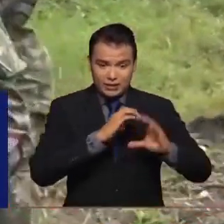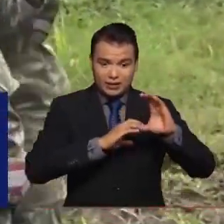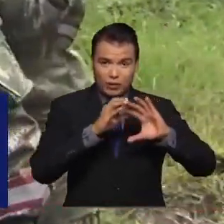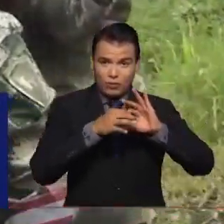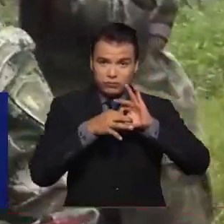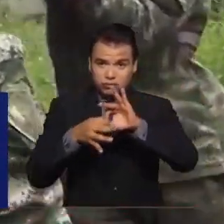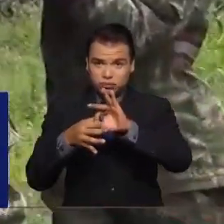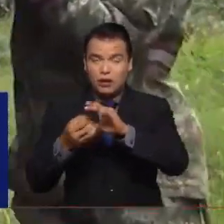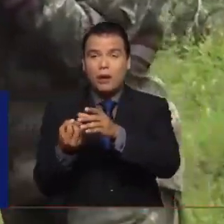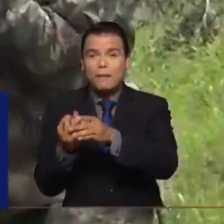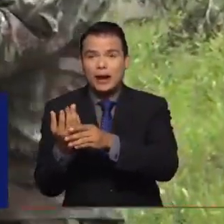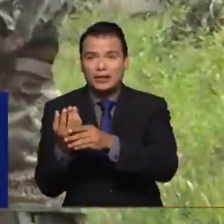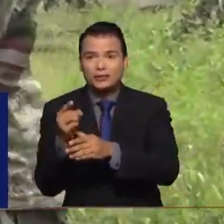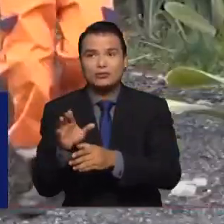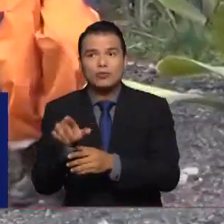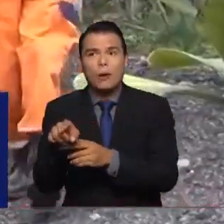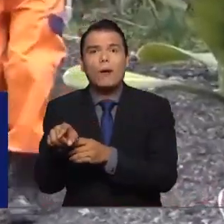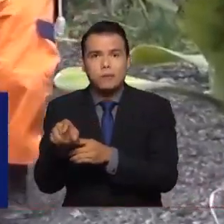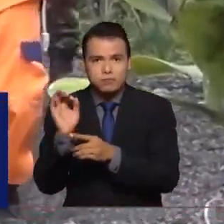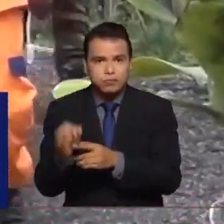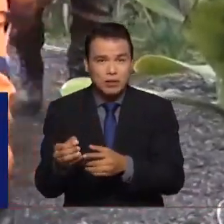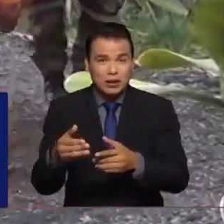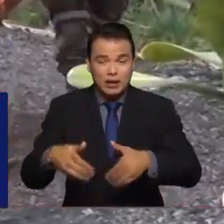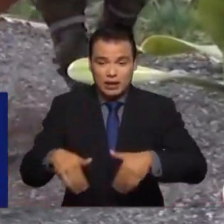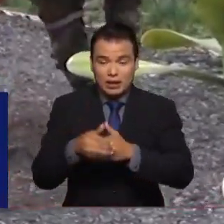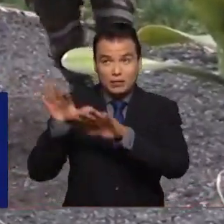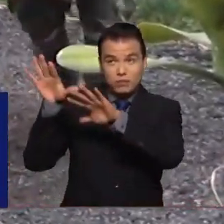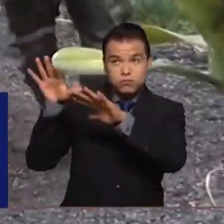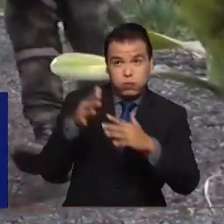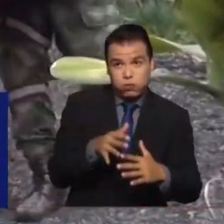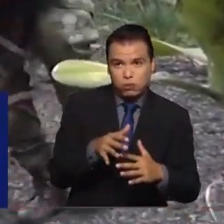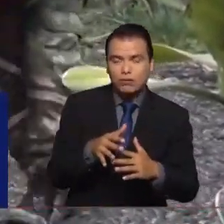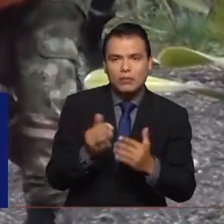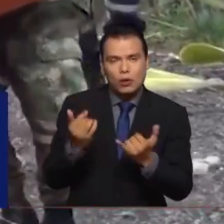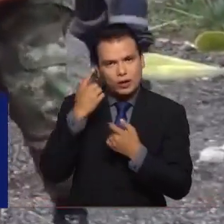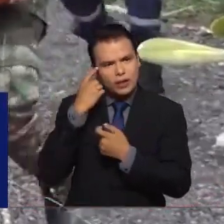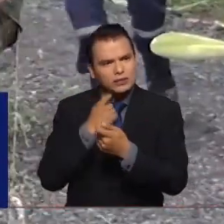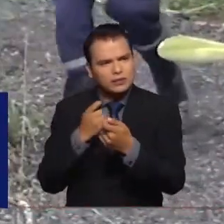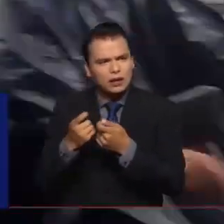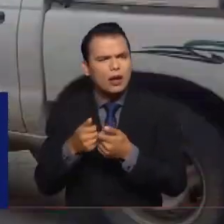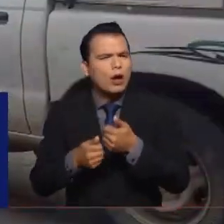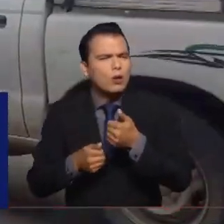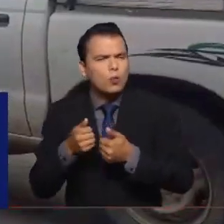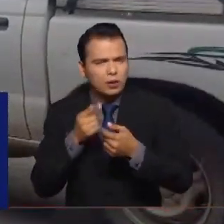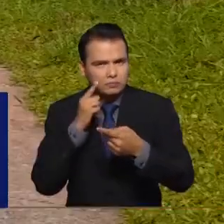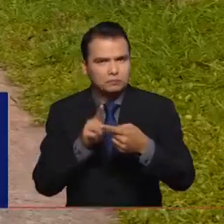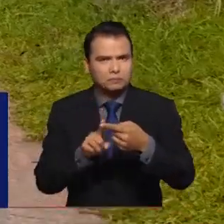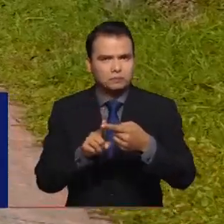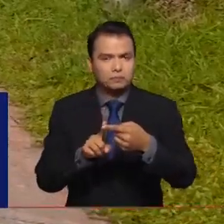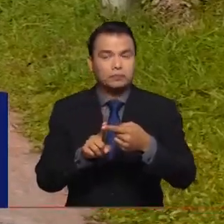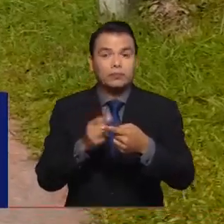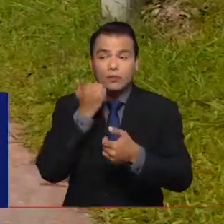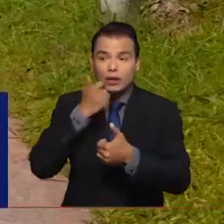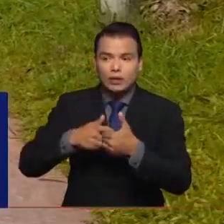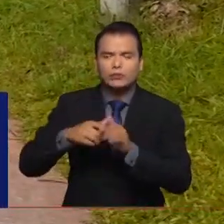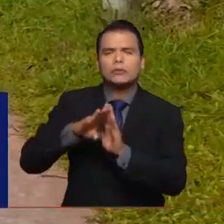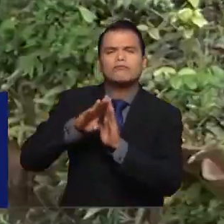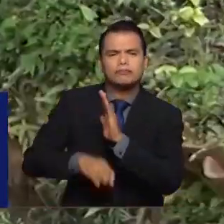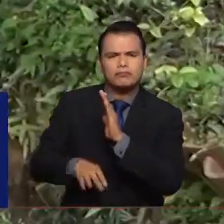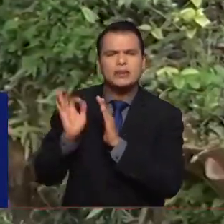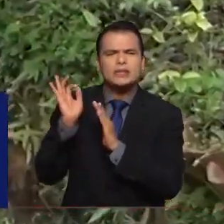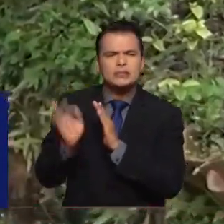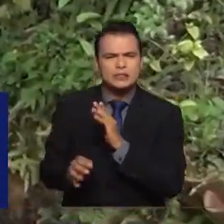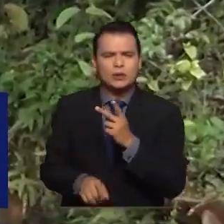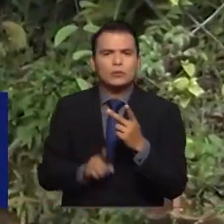sector de Rosas. Entre estas medidas, en primer lugar, la disminución en el costo de los combustibles. Segundo,